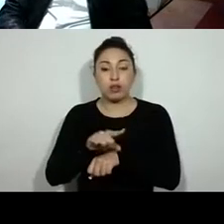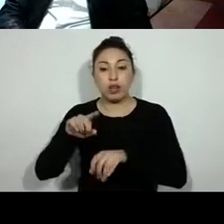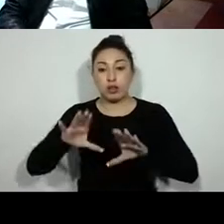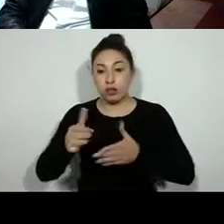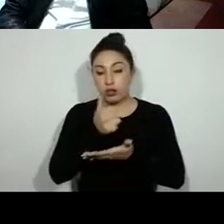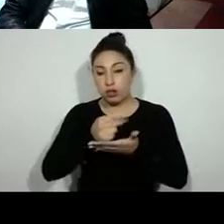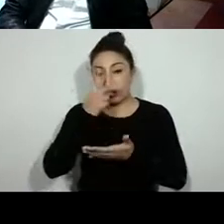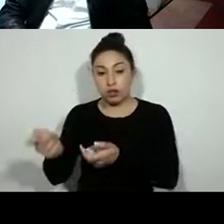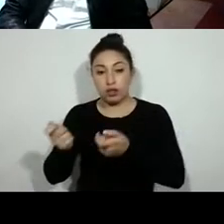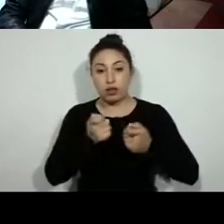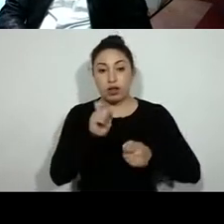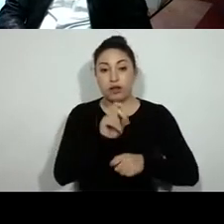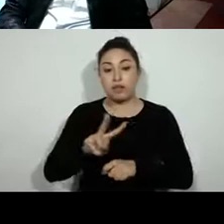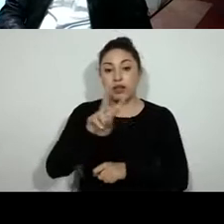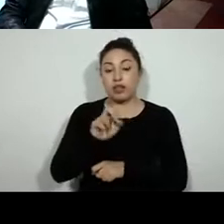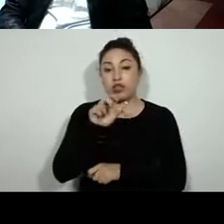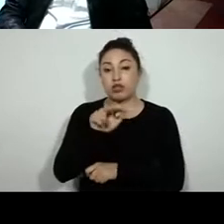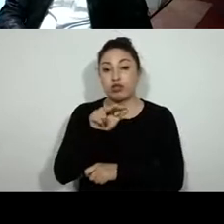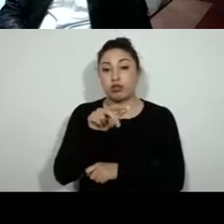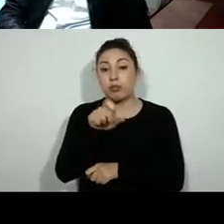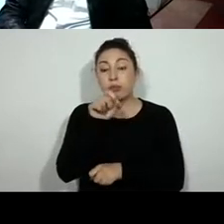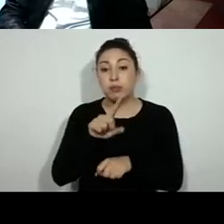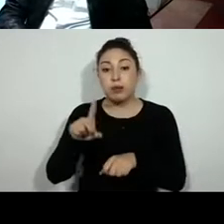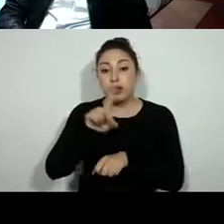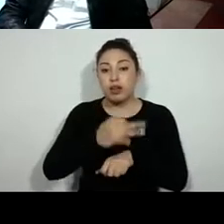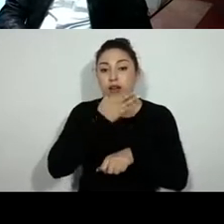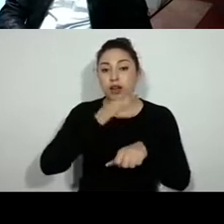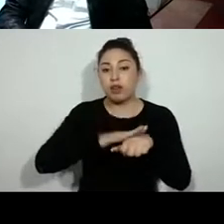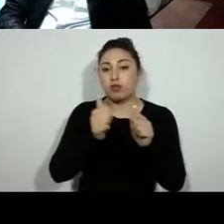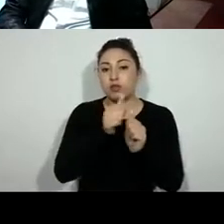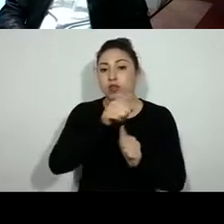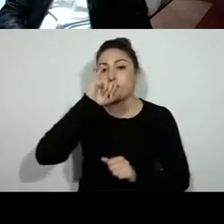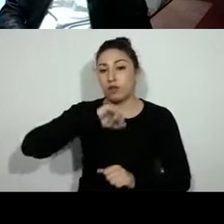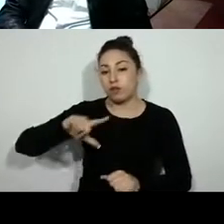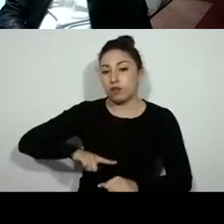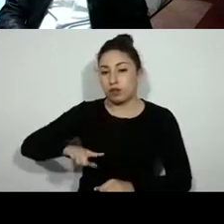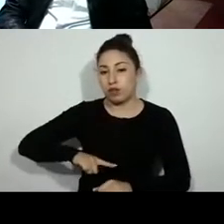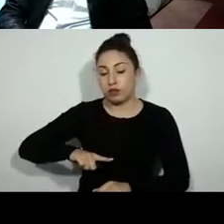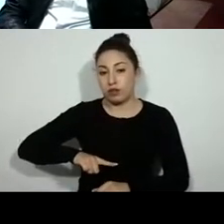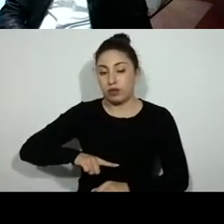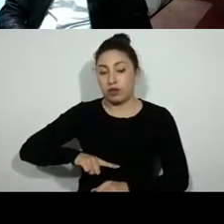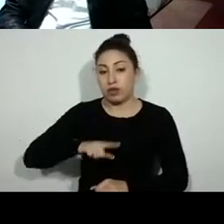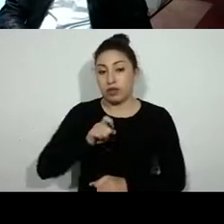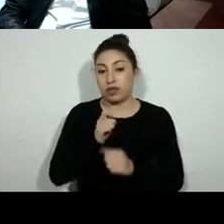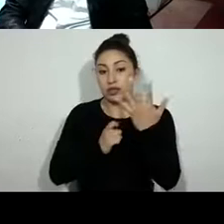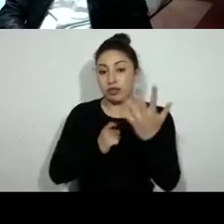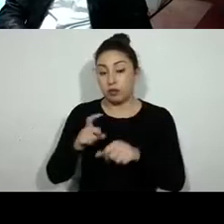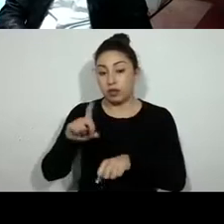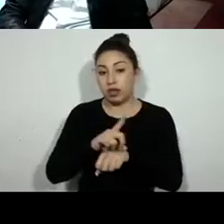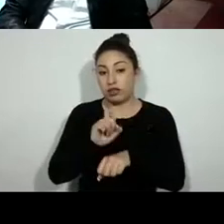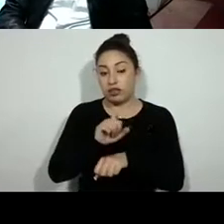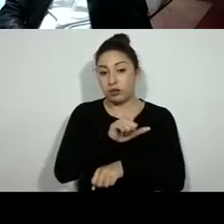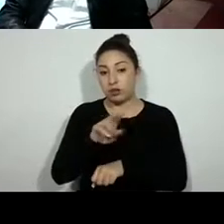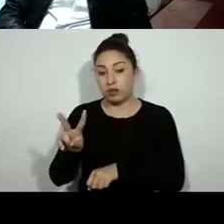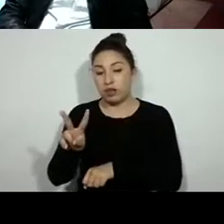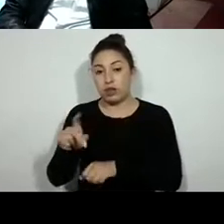del viernes 18, mismo día en el que se notifica al gobierno de la ciudad. Los 5 días naturales se